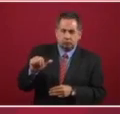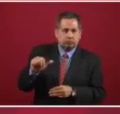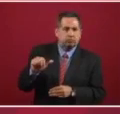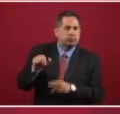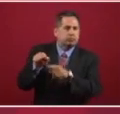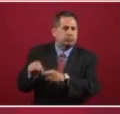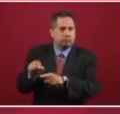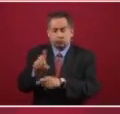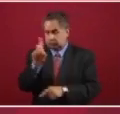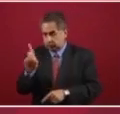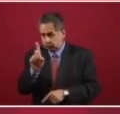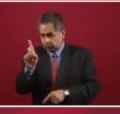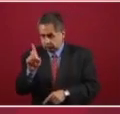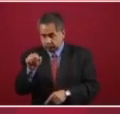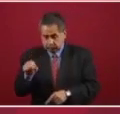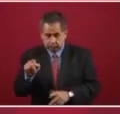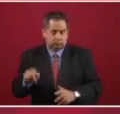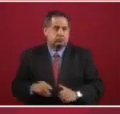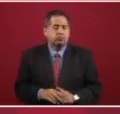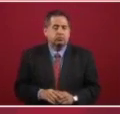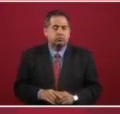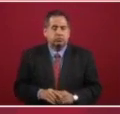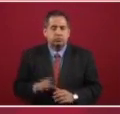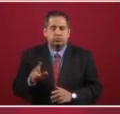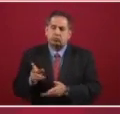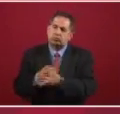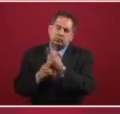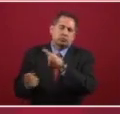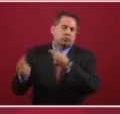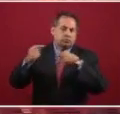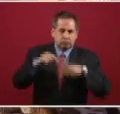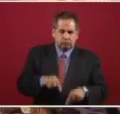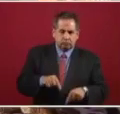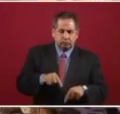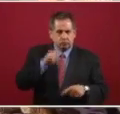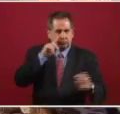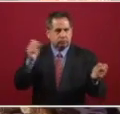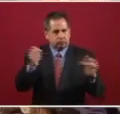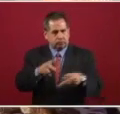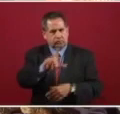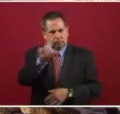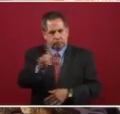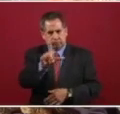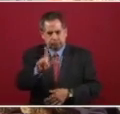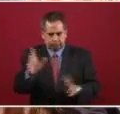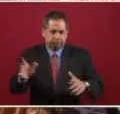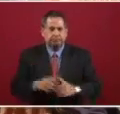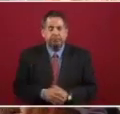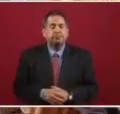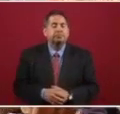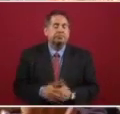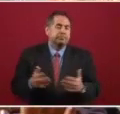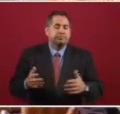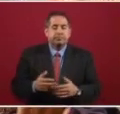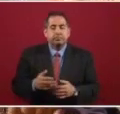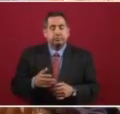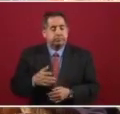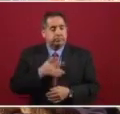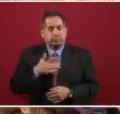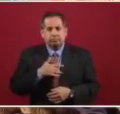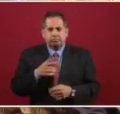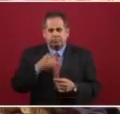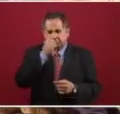El domingo ya regresamos y nos vemos el lunes. Entonces, si les parecen